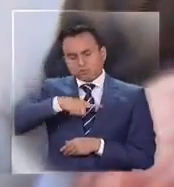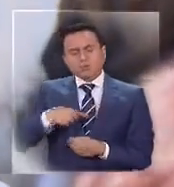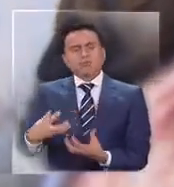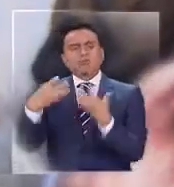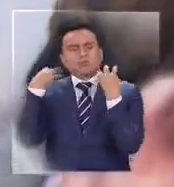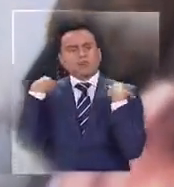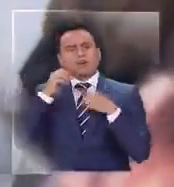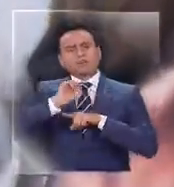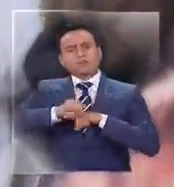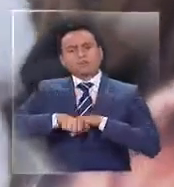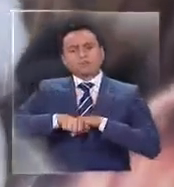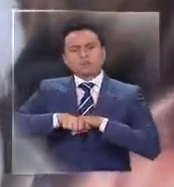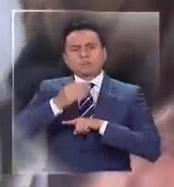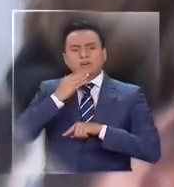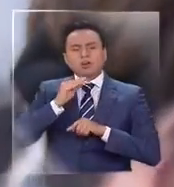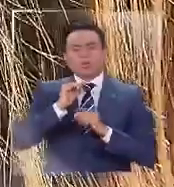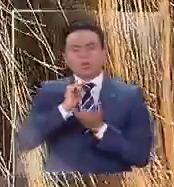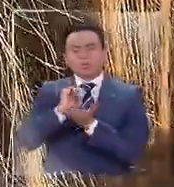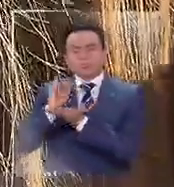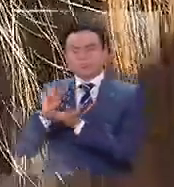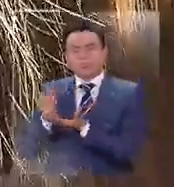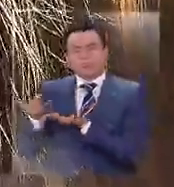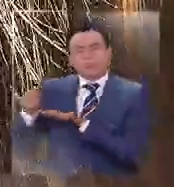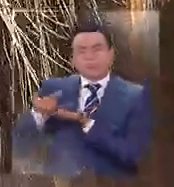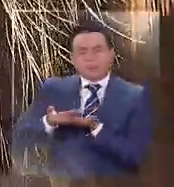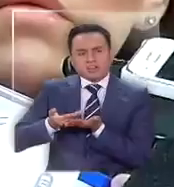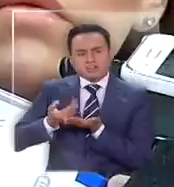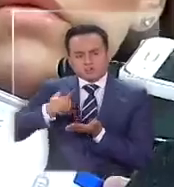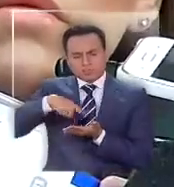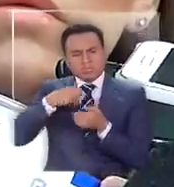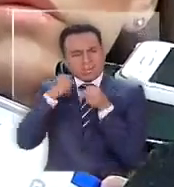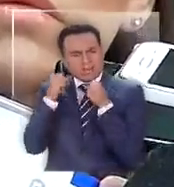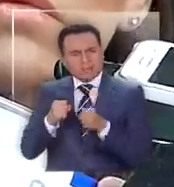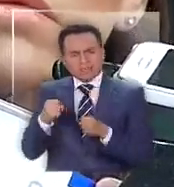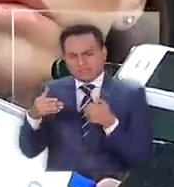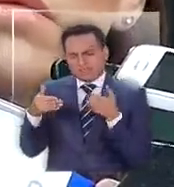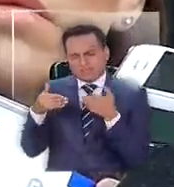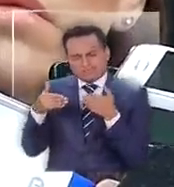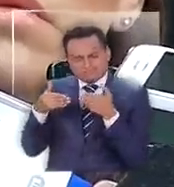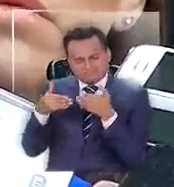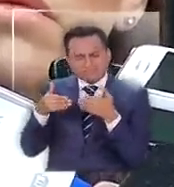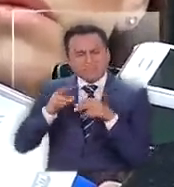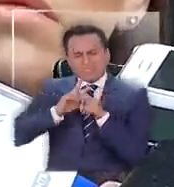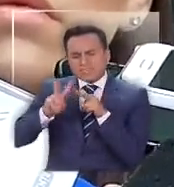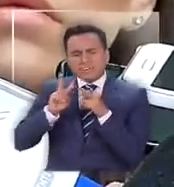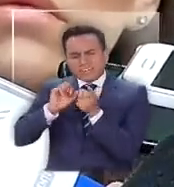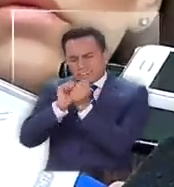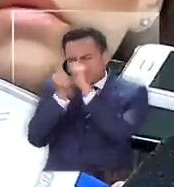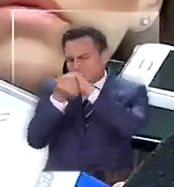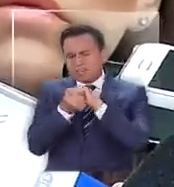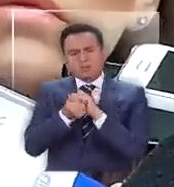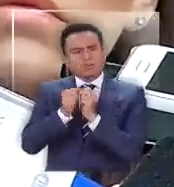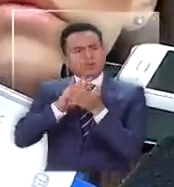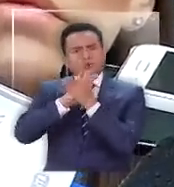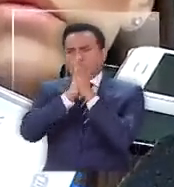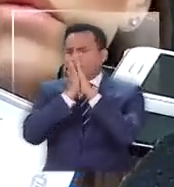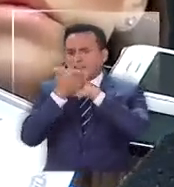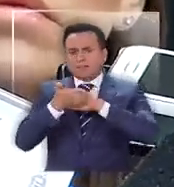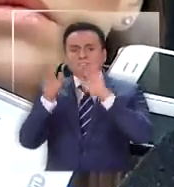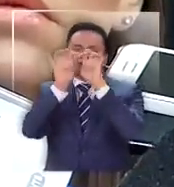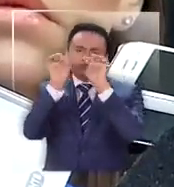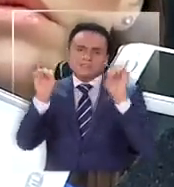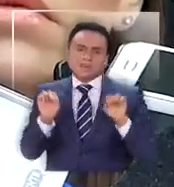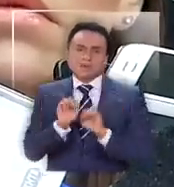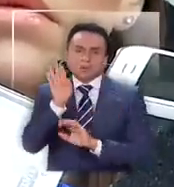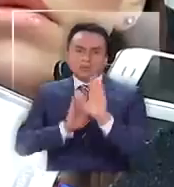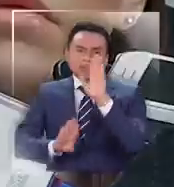nuestras responsabilidades, y de los organismos colaboradores. Tenemos que ser capaces en un plazo razonable de rediseñar completamente el sistema